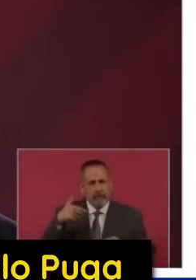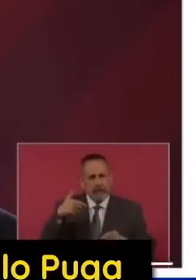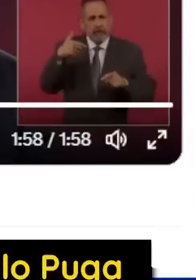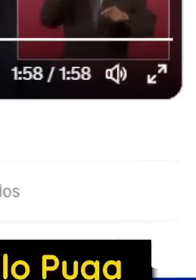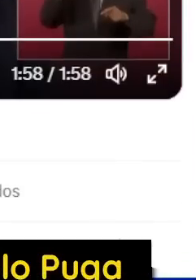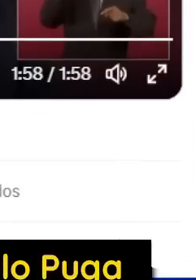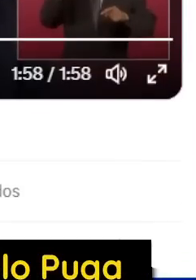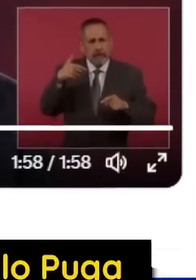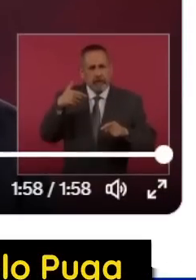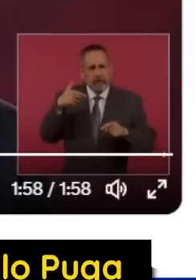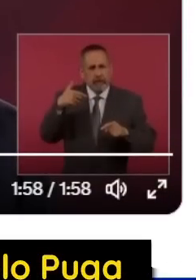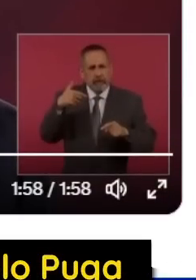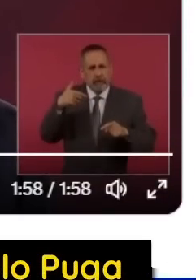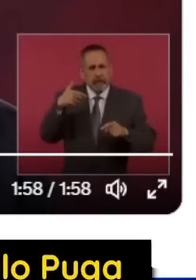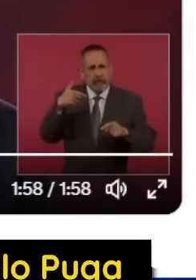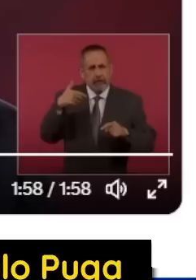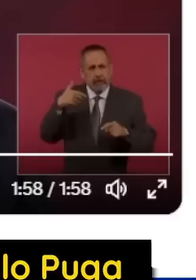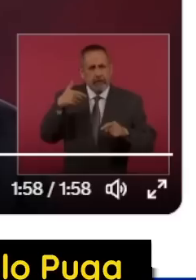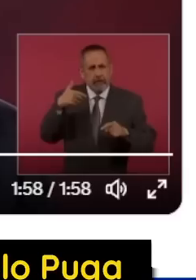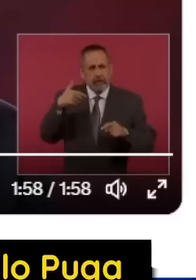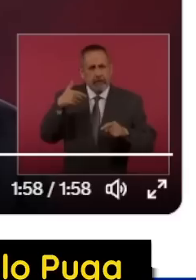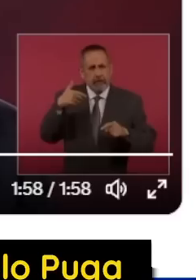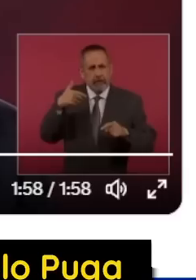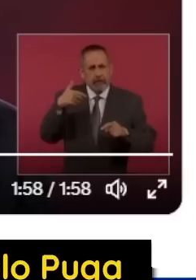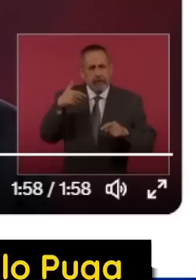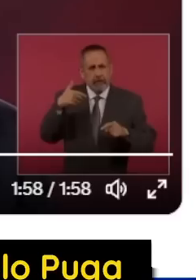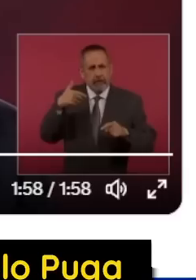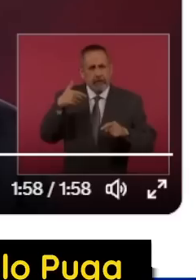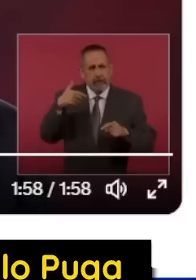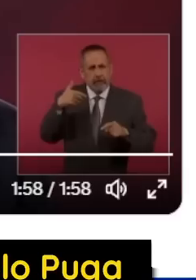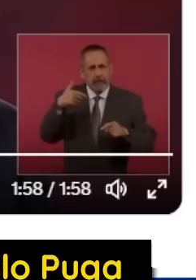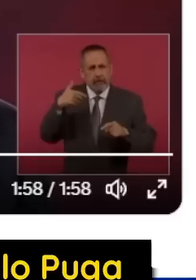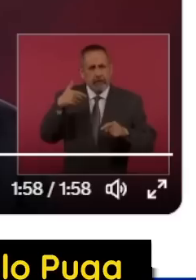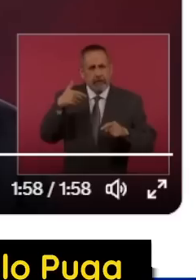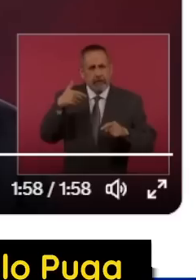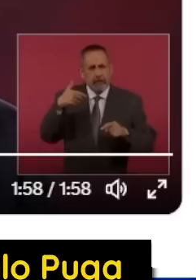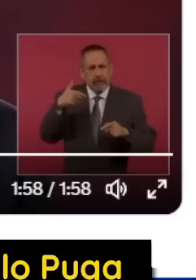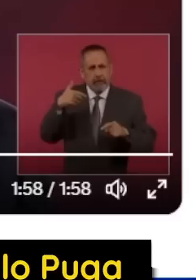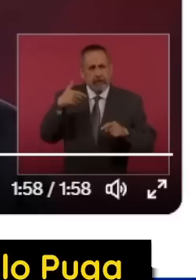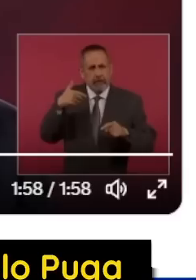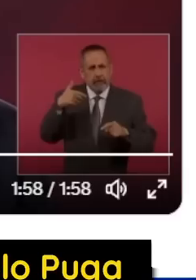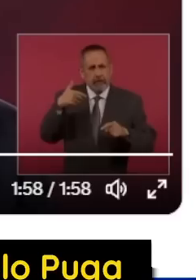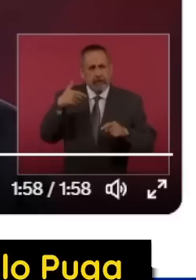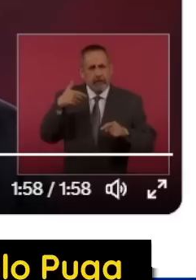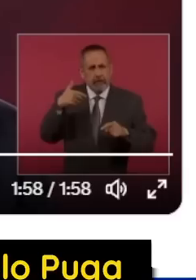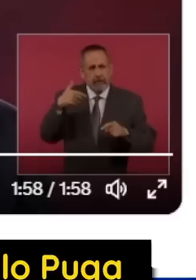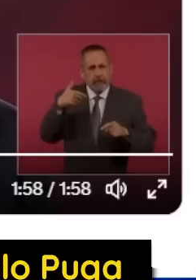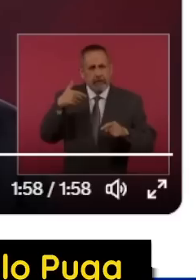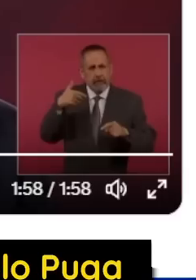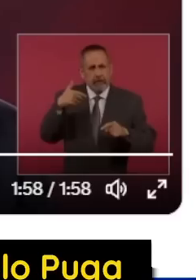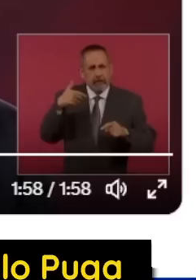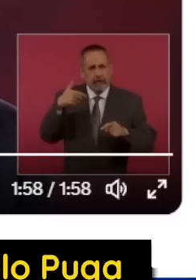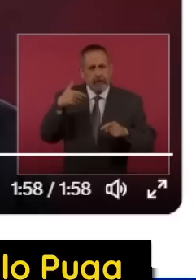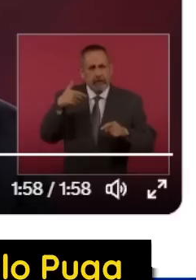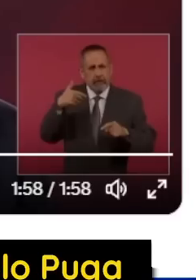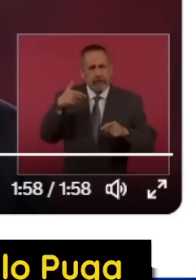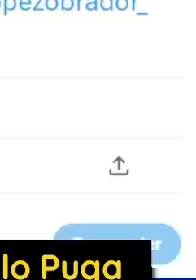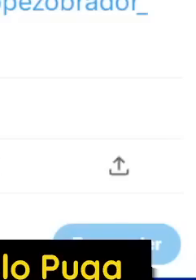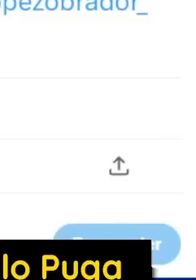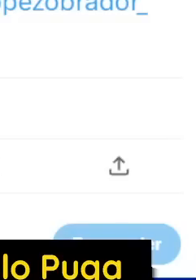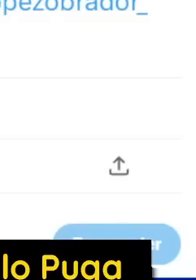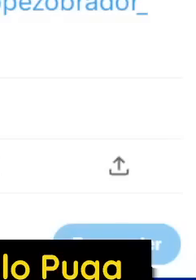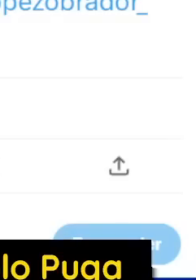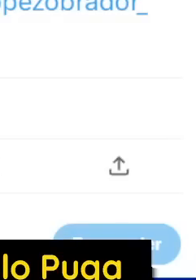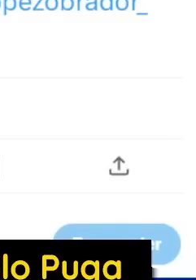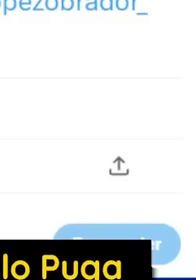Pérez Prado, se nos iban a poder salir con la suya, dice el presidente López Obrador. Obviamente ya en esta oposición andan muy